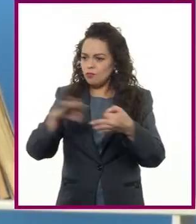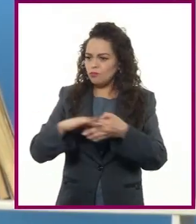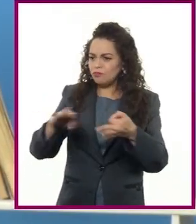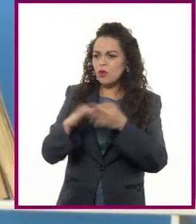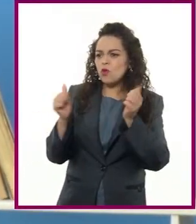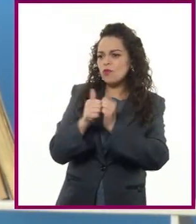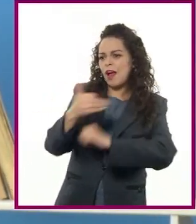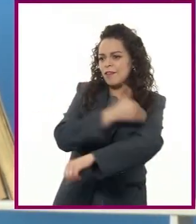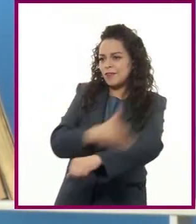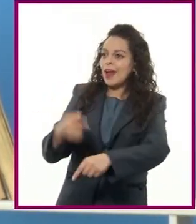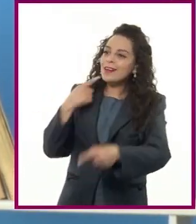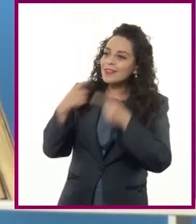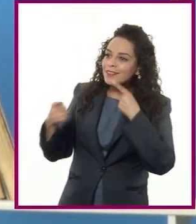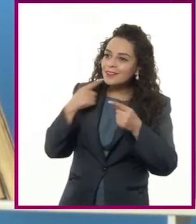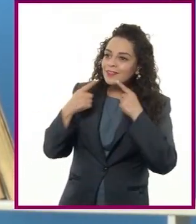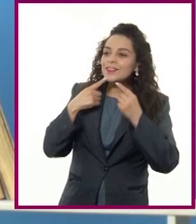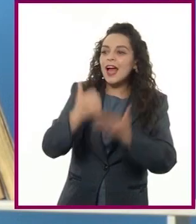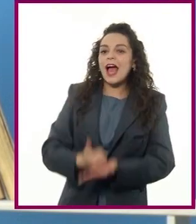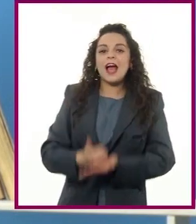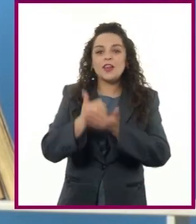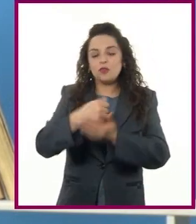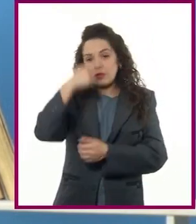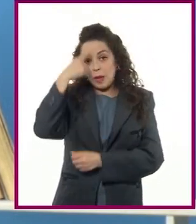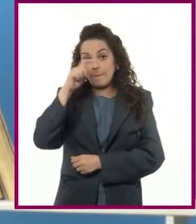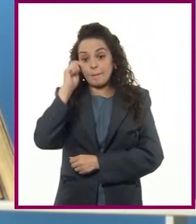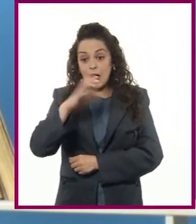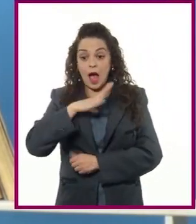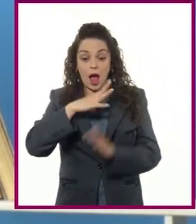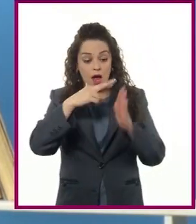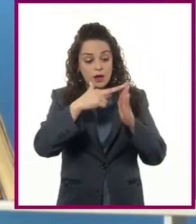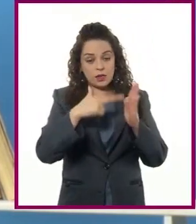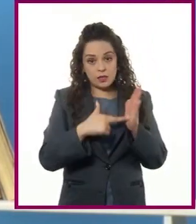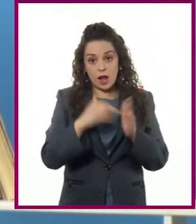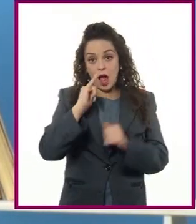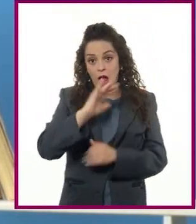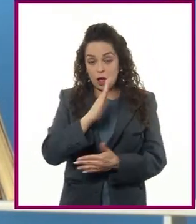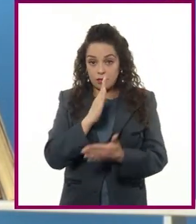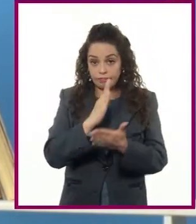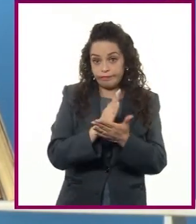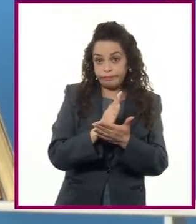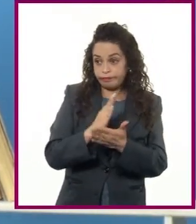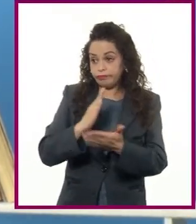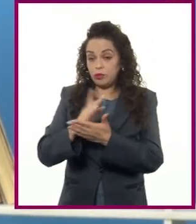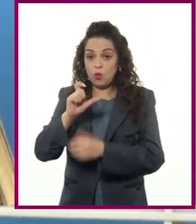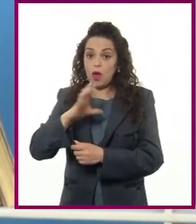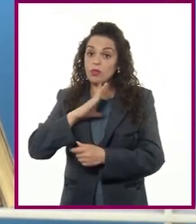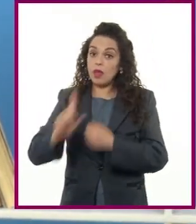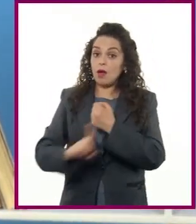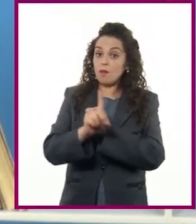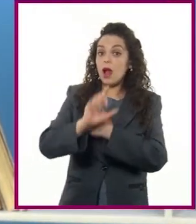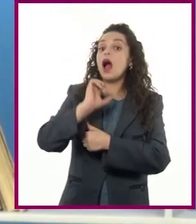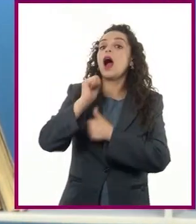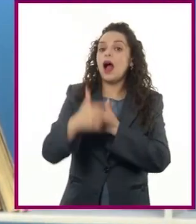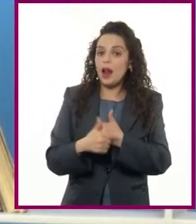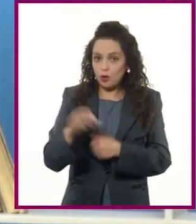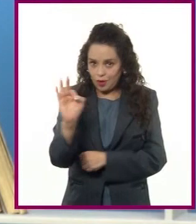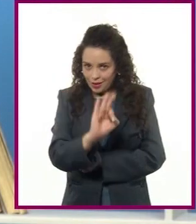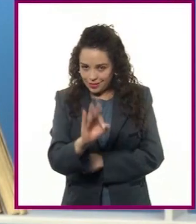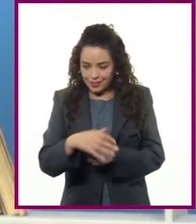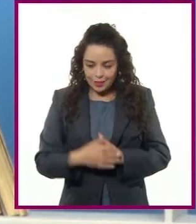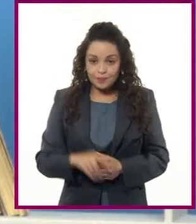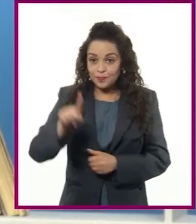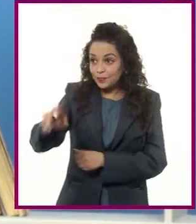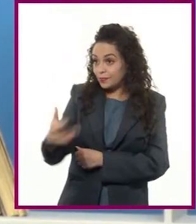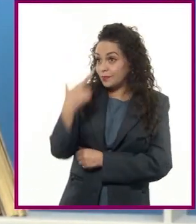familiares les ayudará a establecer reglas y límites a la hora de enfrentar un conflicto. Recuerden que